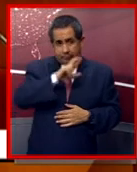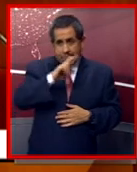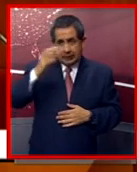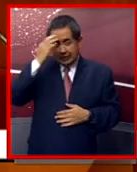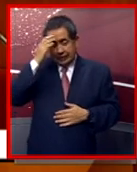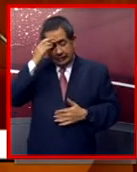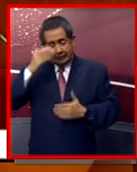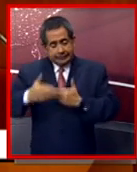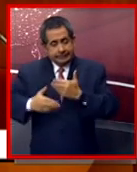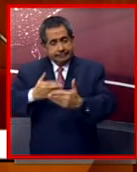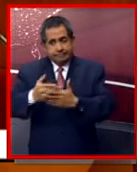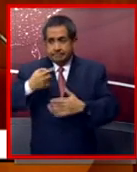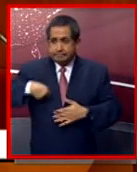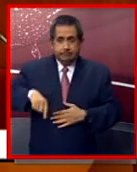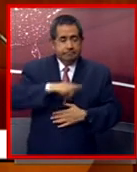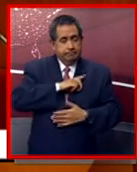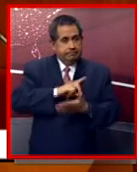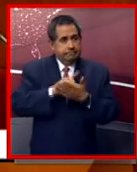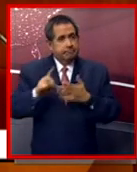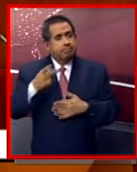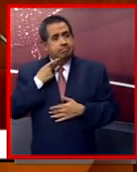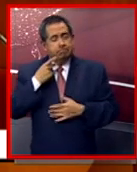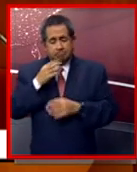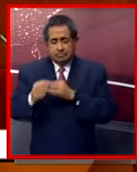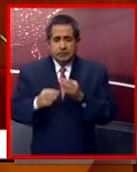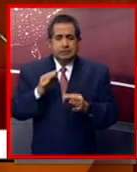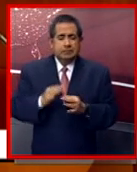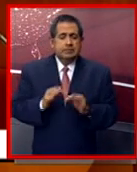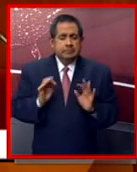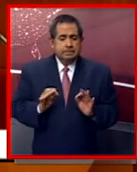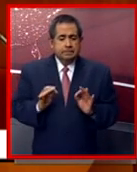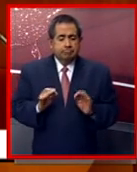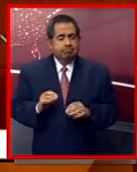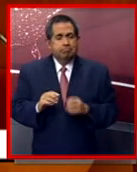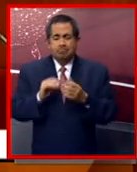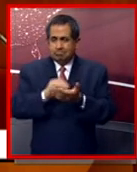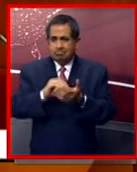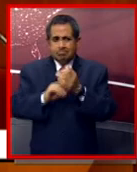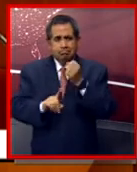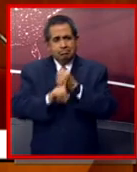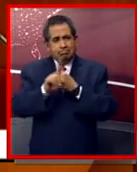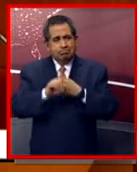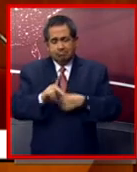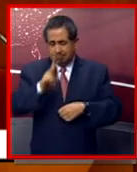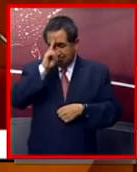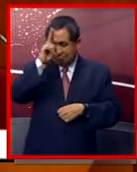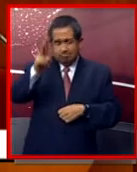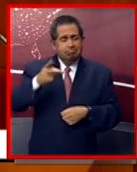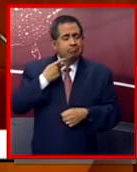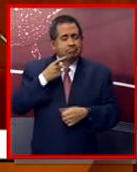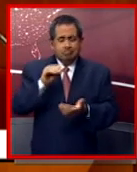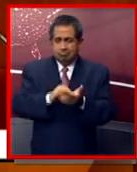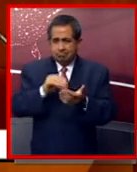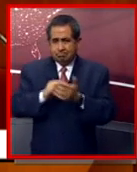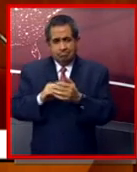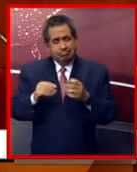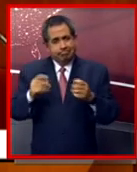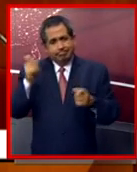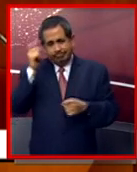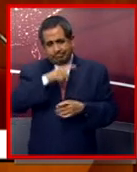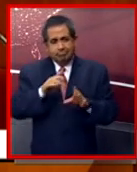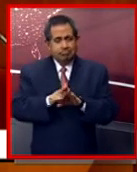y ejercicio de nuestros derechos político-electorales, la violencia política es un problema estructural que es